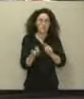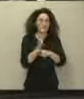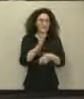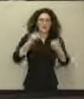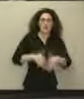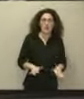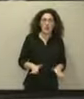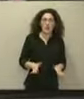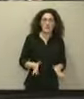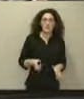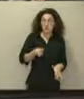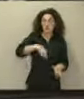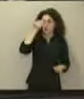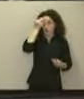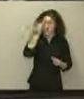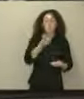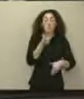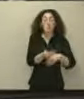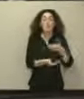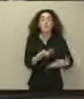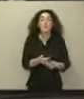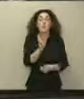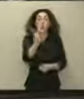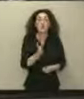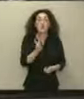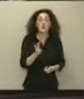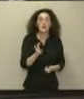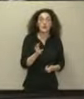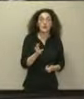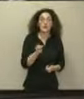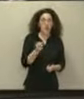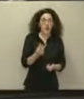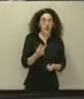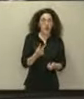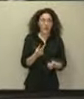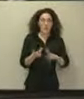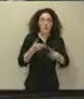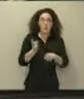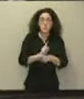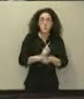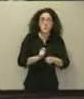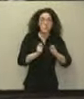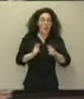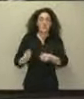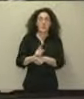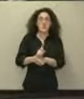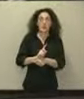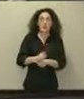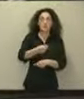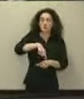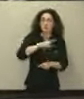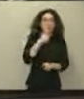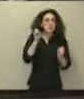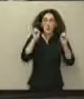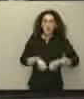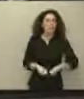nosotros si hubiésemos entendido que era un procedimiento útil para provocar esta agilización en la concesión estuviésemos hubiésemos estado